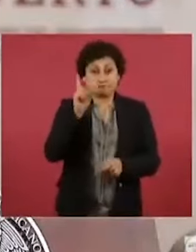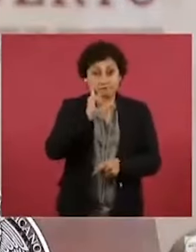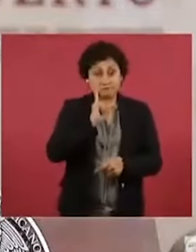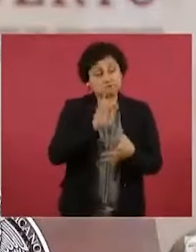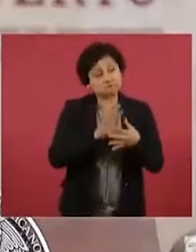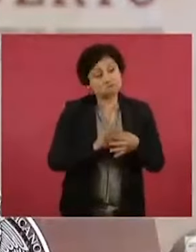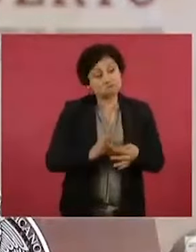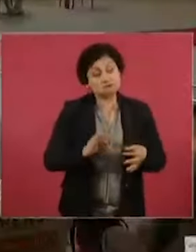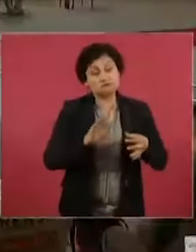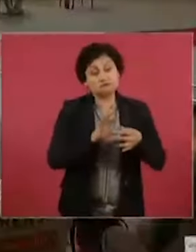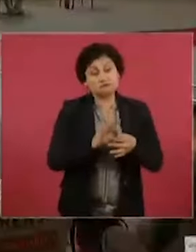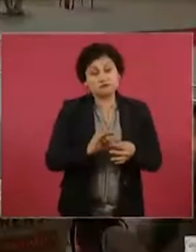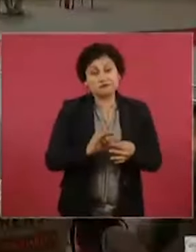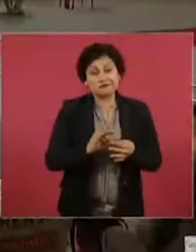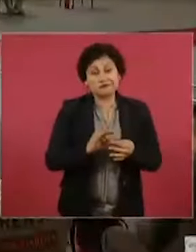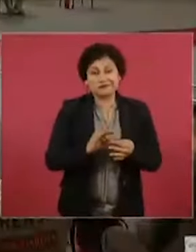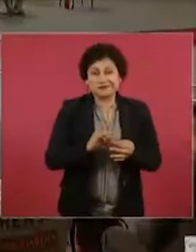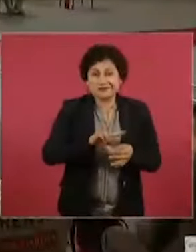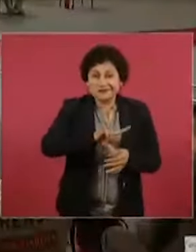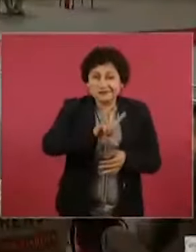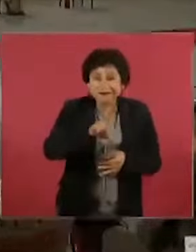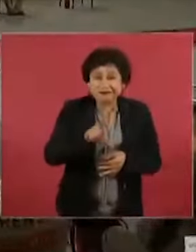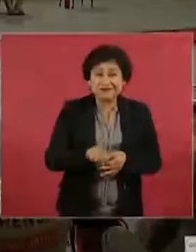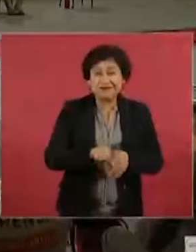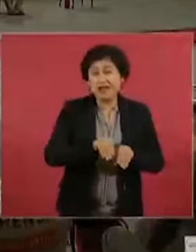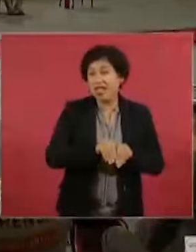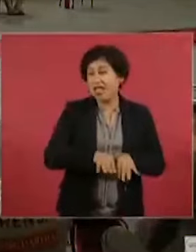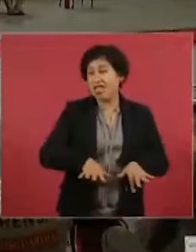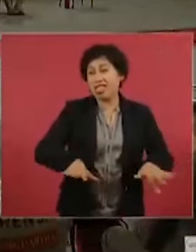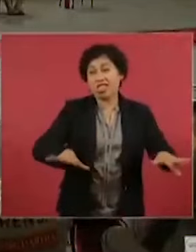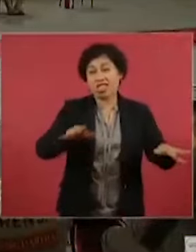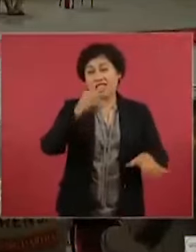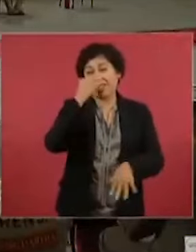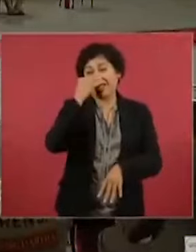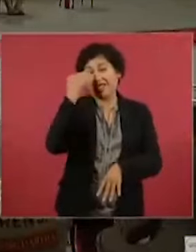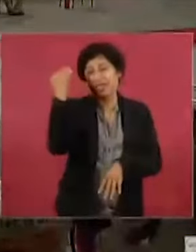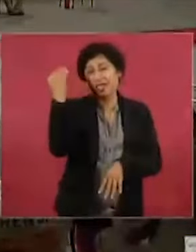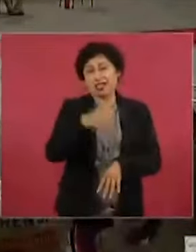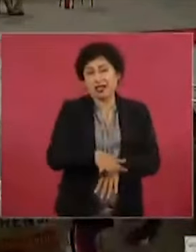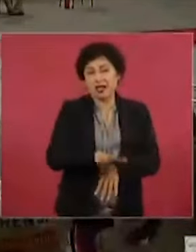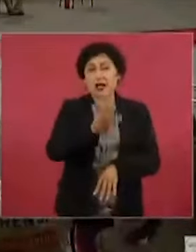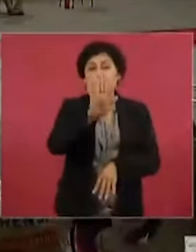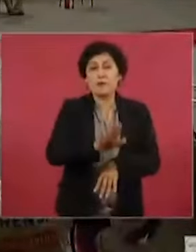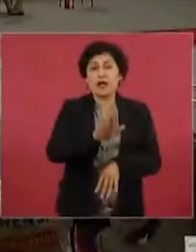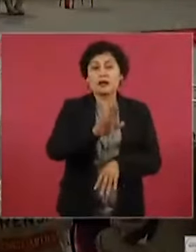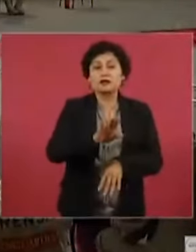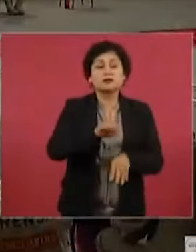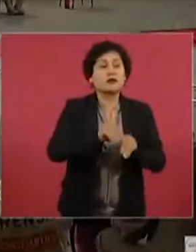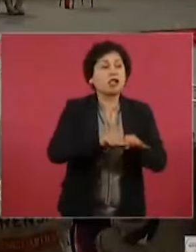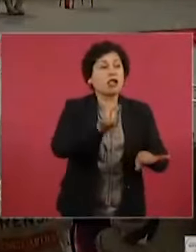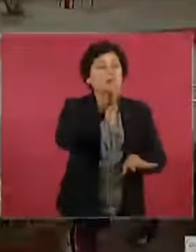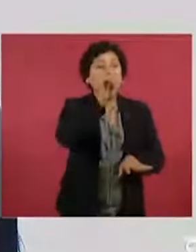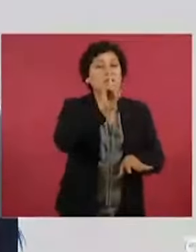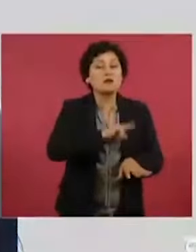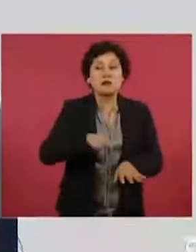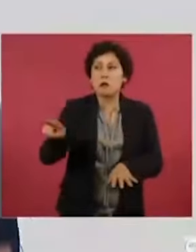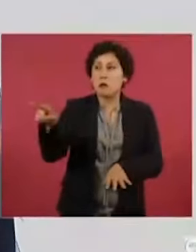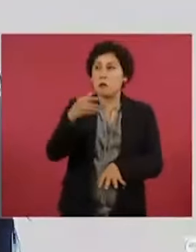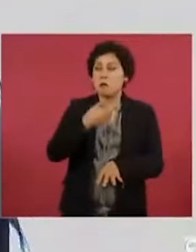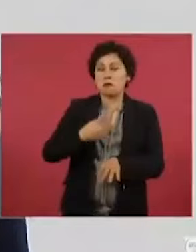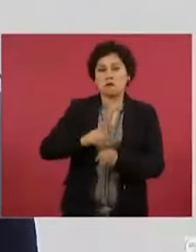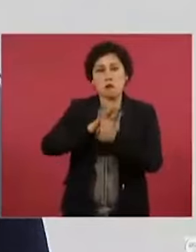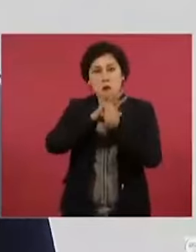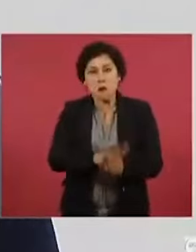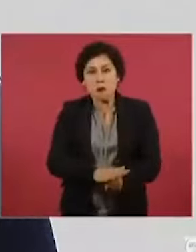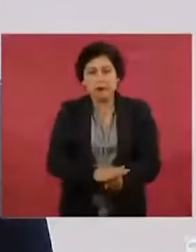CFE. Otra mentira que se vino abajo fue cómo se trató de confundir o se hicieron bolas o tal vez no le